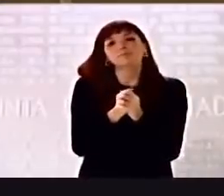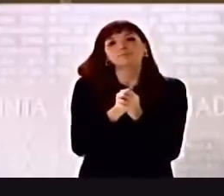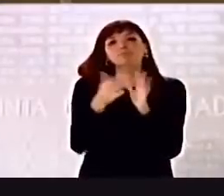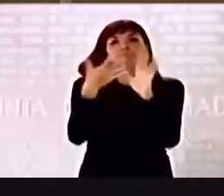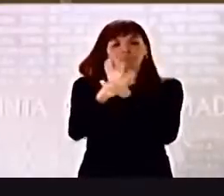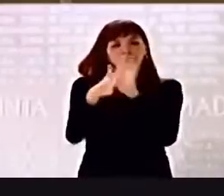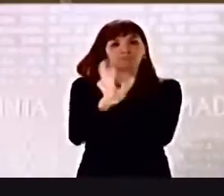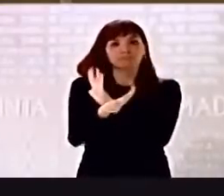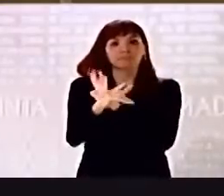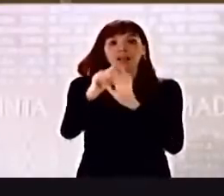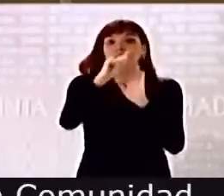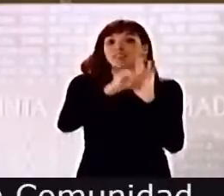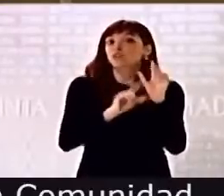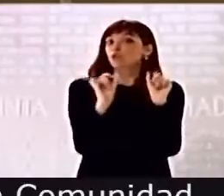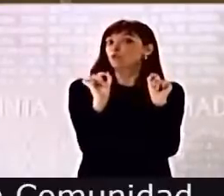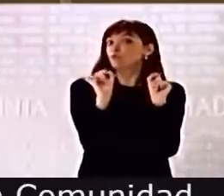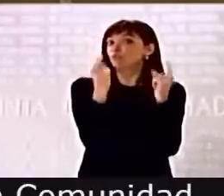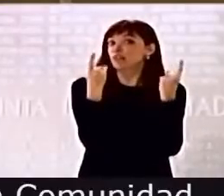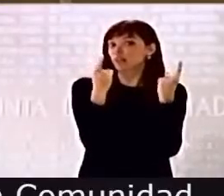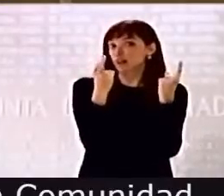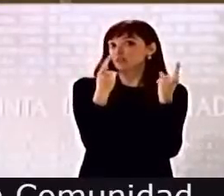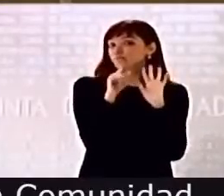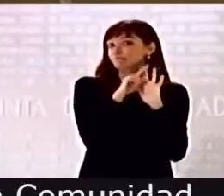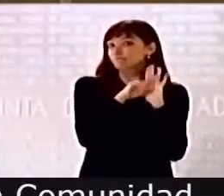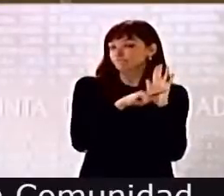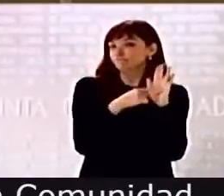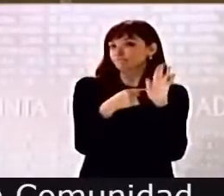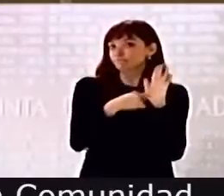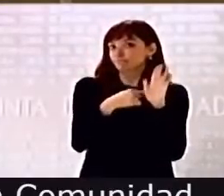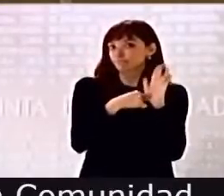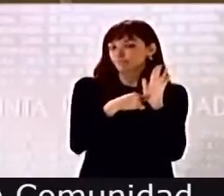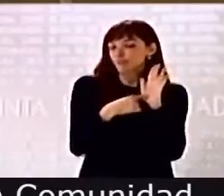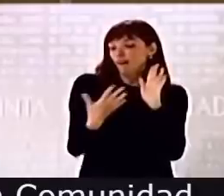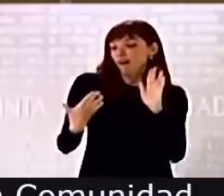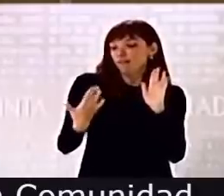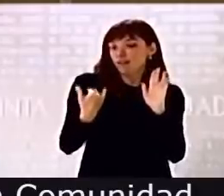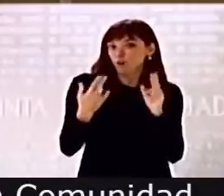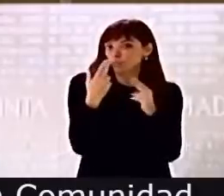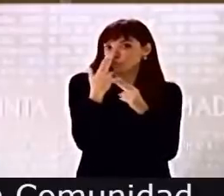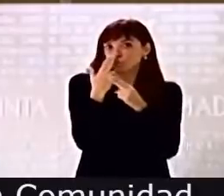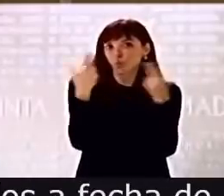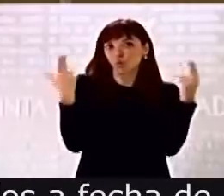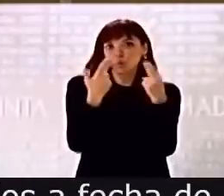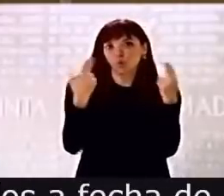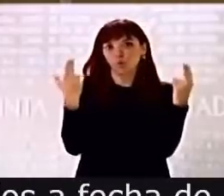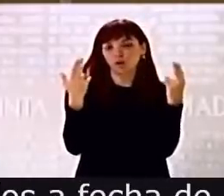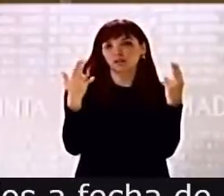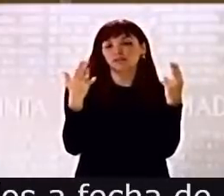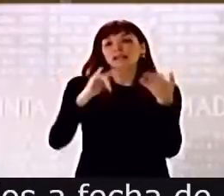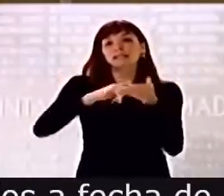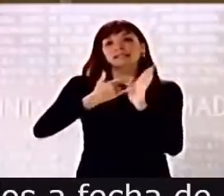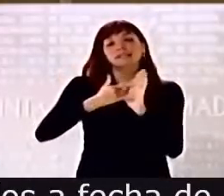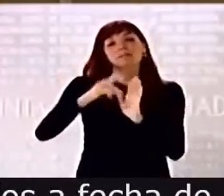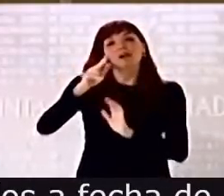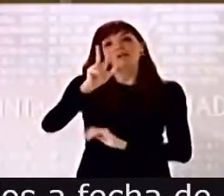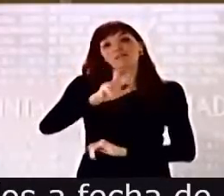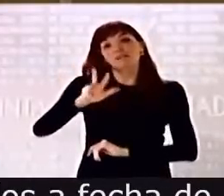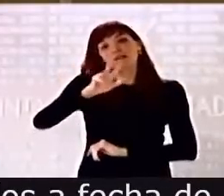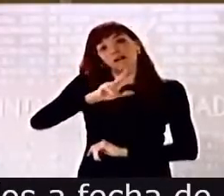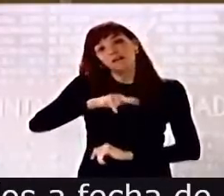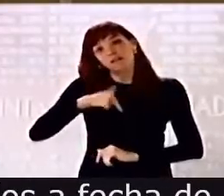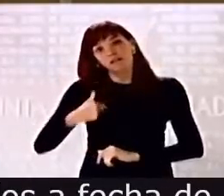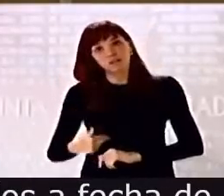datos consolidados a fecha de ayer por parte del Sistema Nacional de Salud,